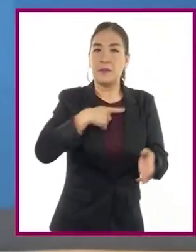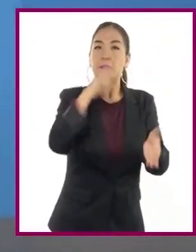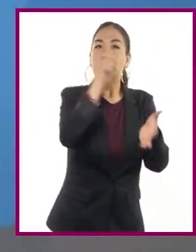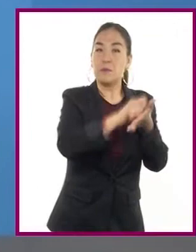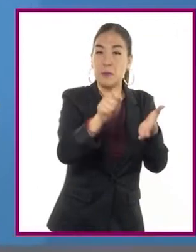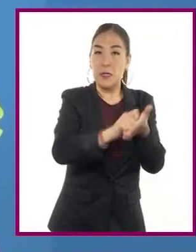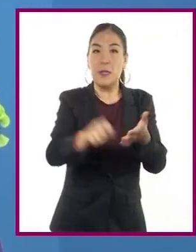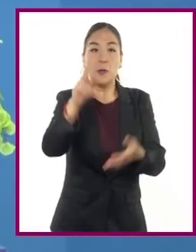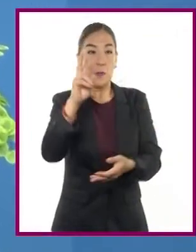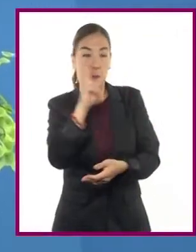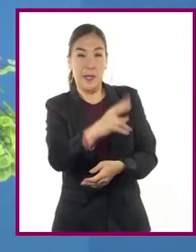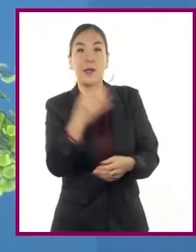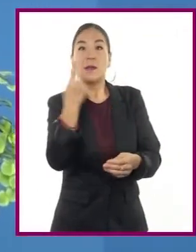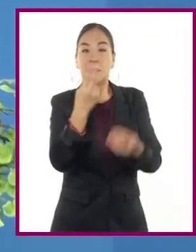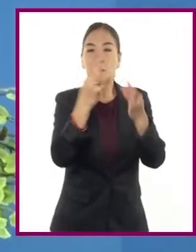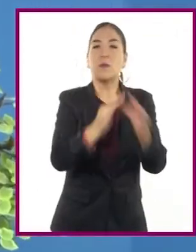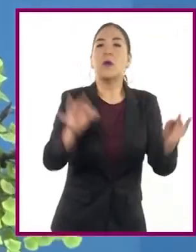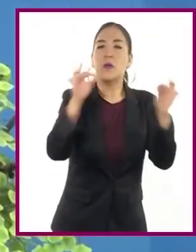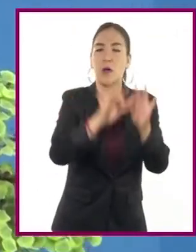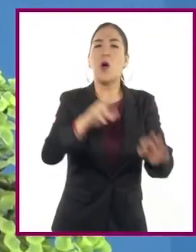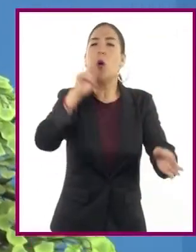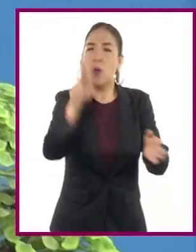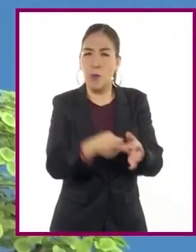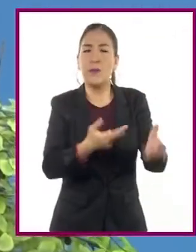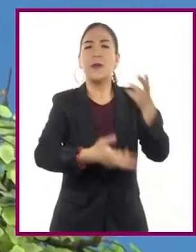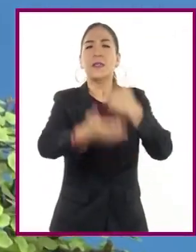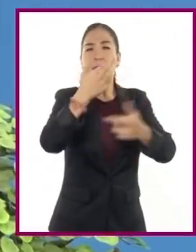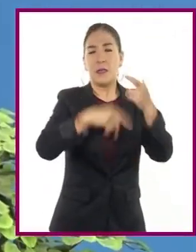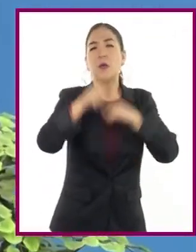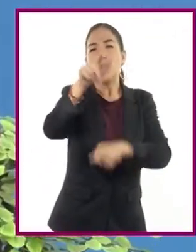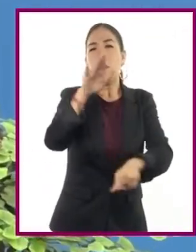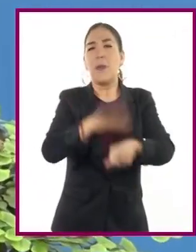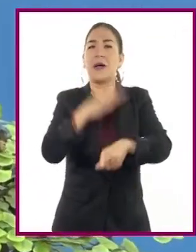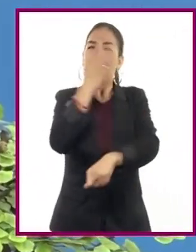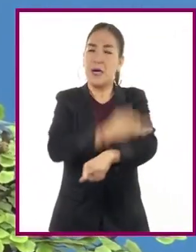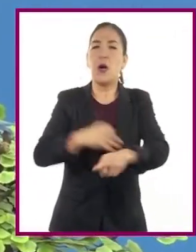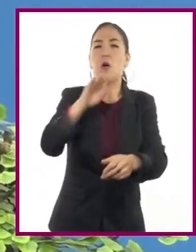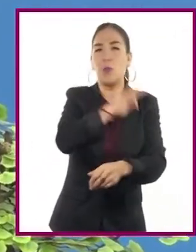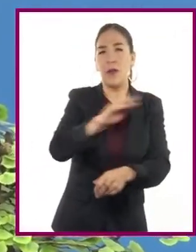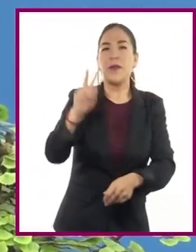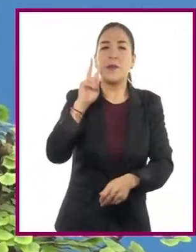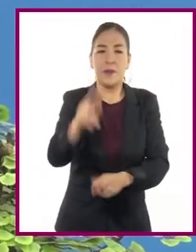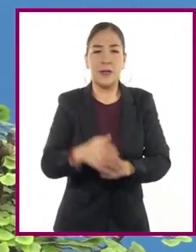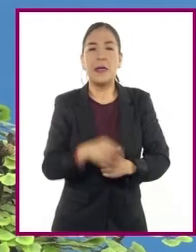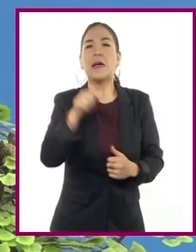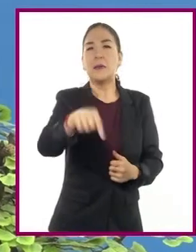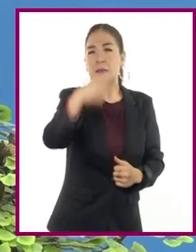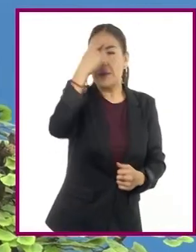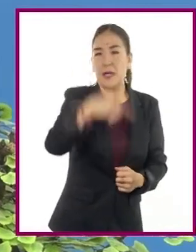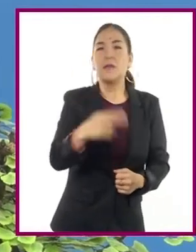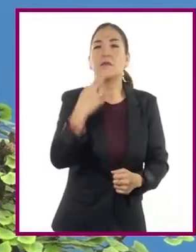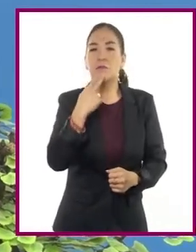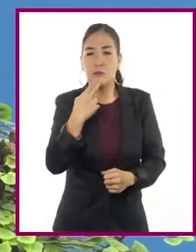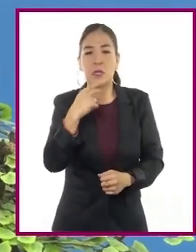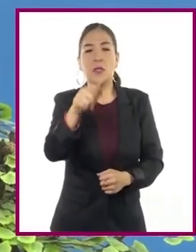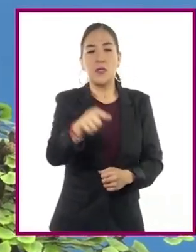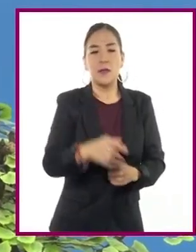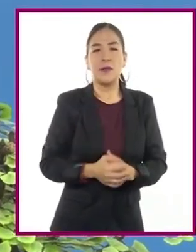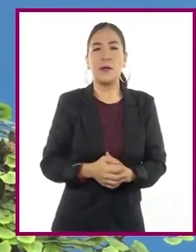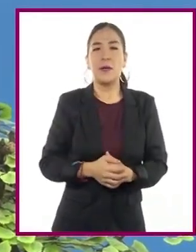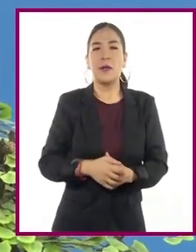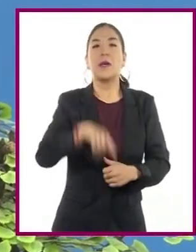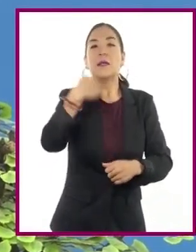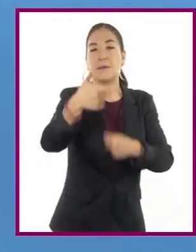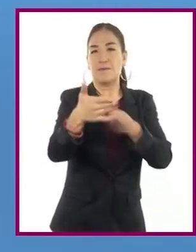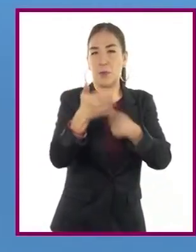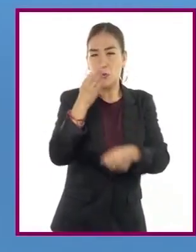lo consideran necesario, pueden verlo nuevamente más tarde. Esto les servirá para realizar la